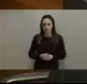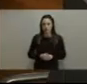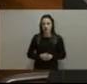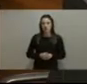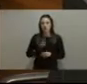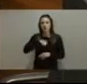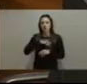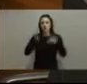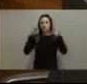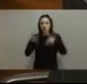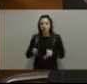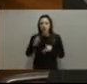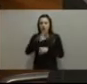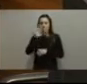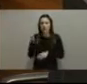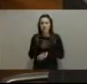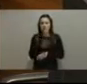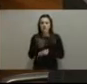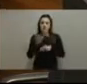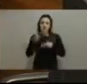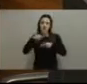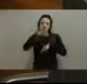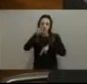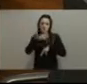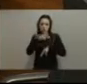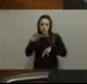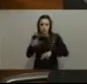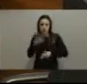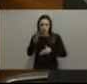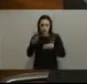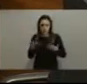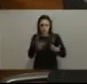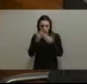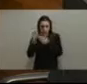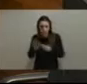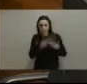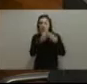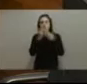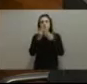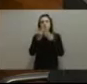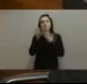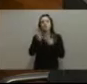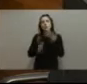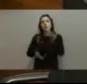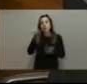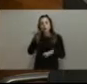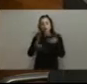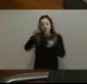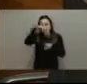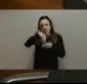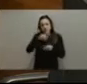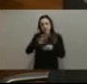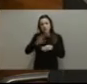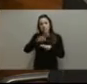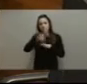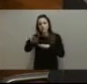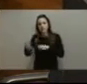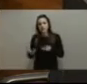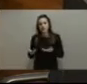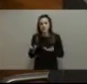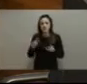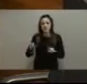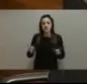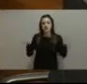sino en base a análisis de resultados académicos, indicadores evaluativos o resultados de evaluaciones internas o externas,